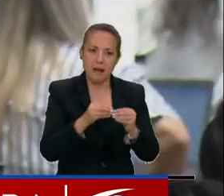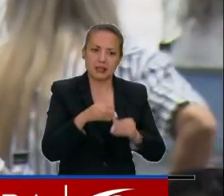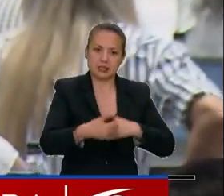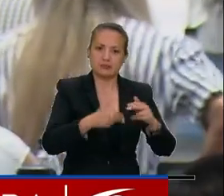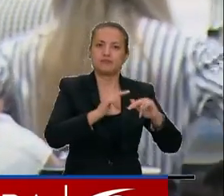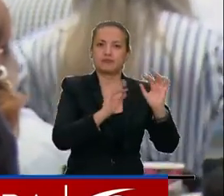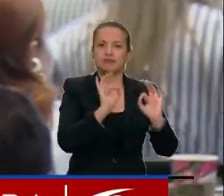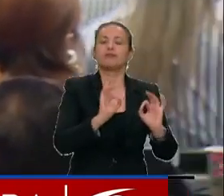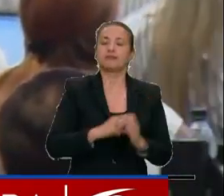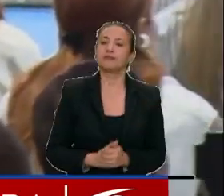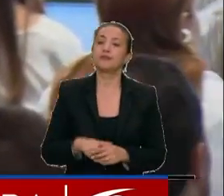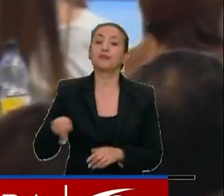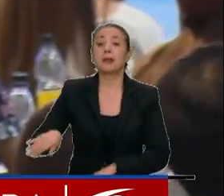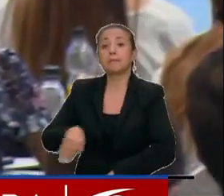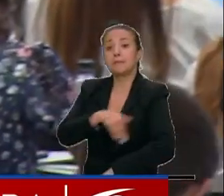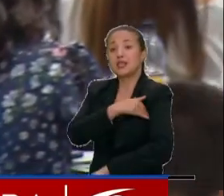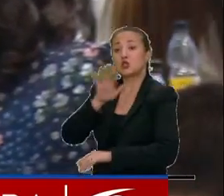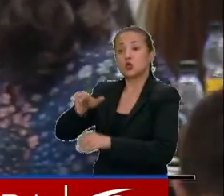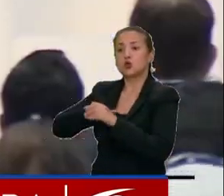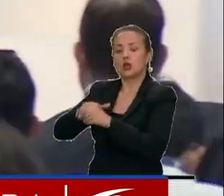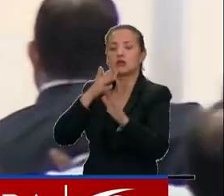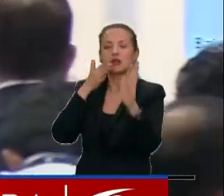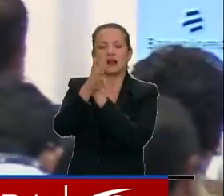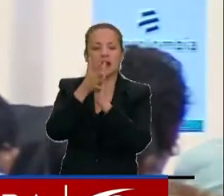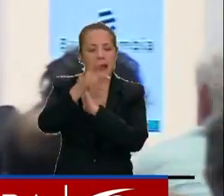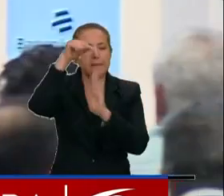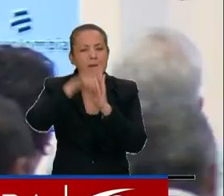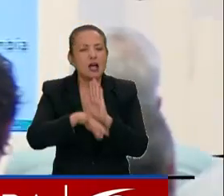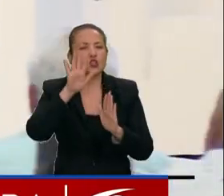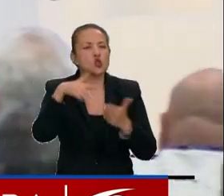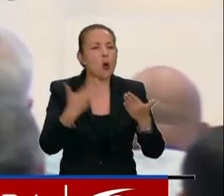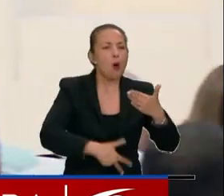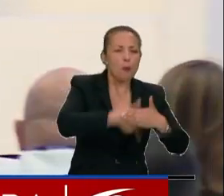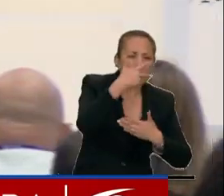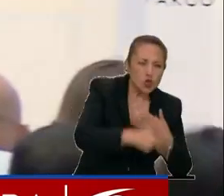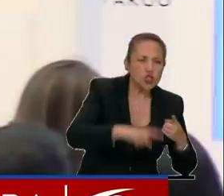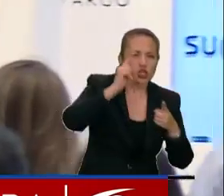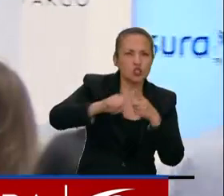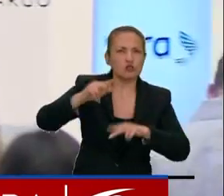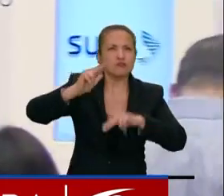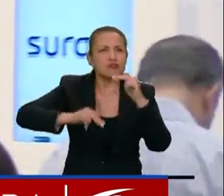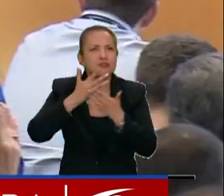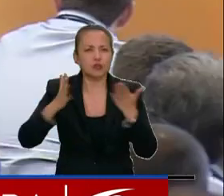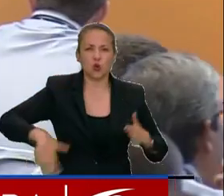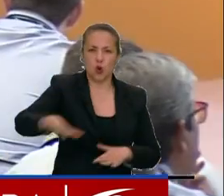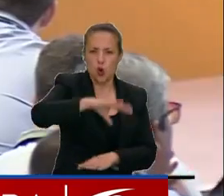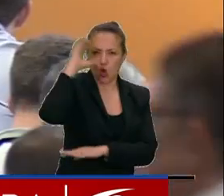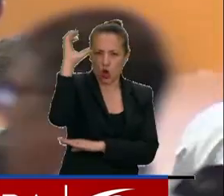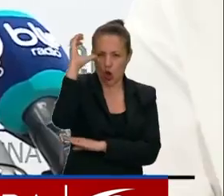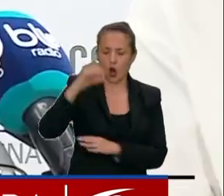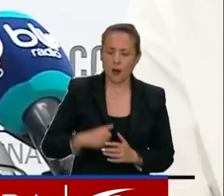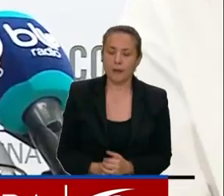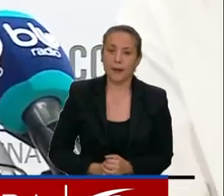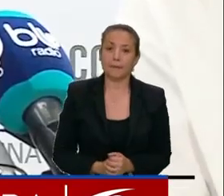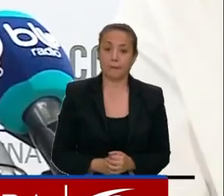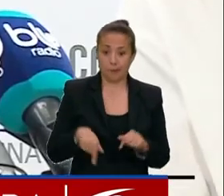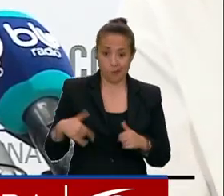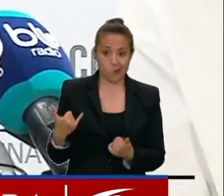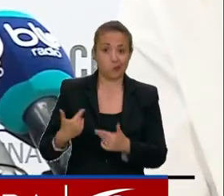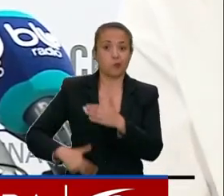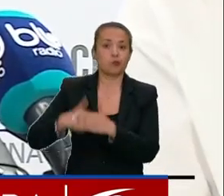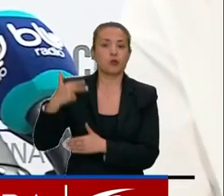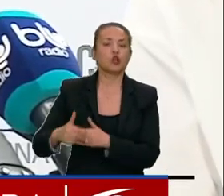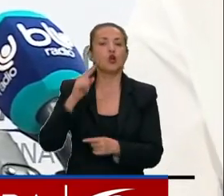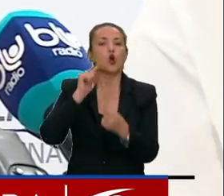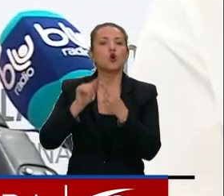de Transporte entregó detalles de algunos de esos grandes proyectos de infraestructura para el país. Tenemos proyectos en el modo